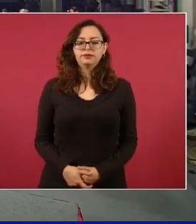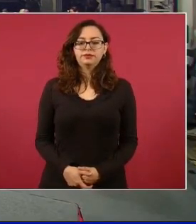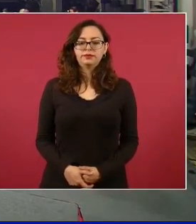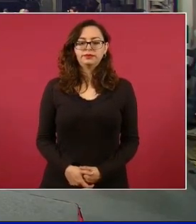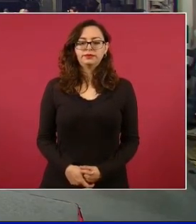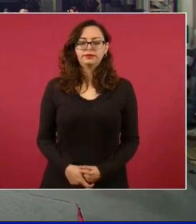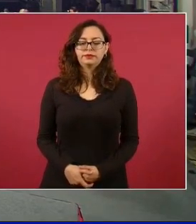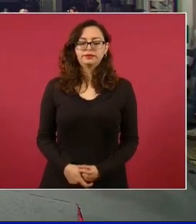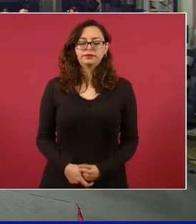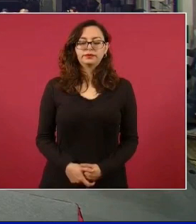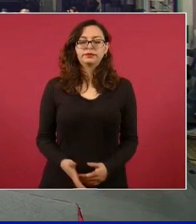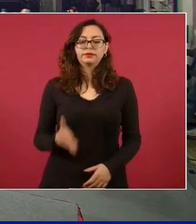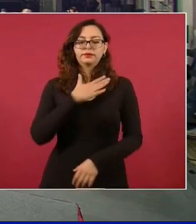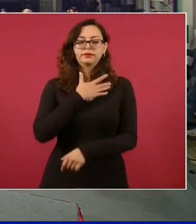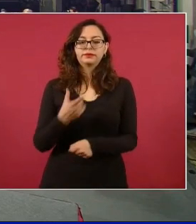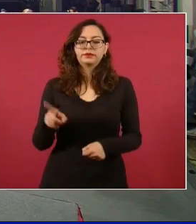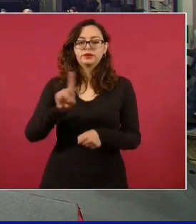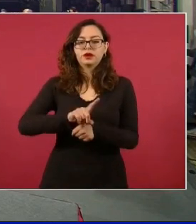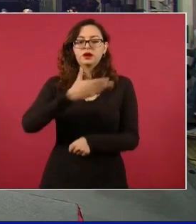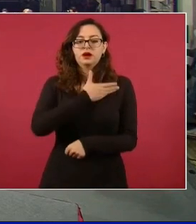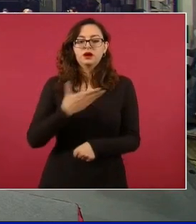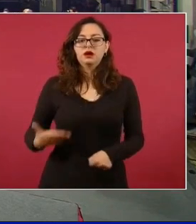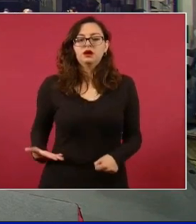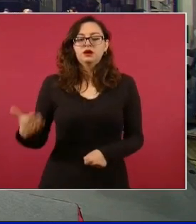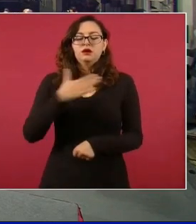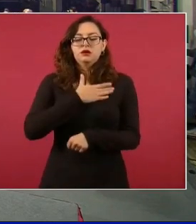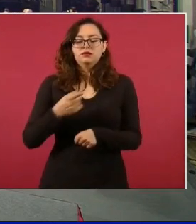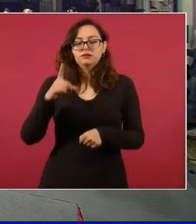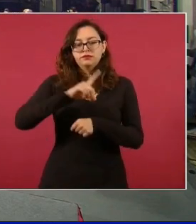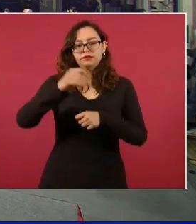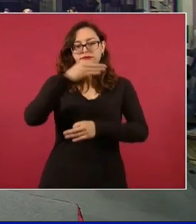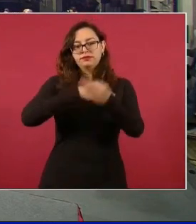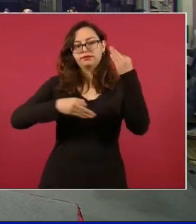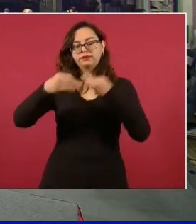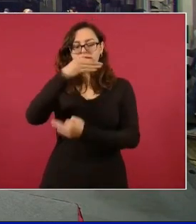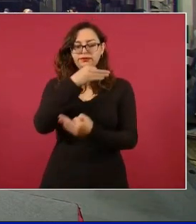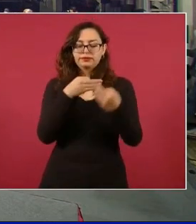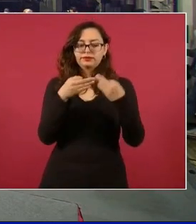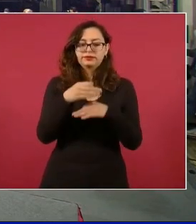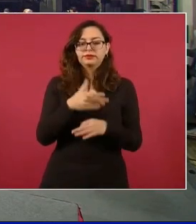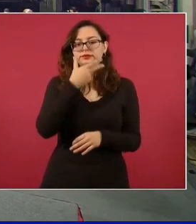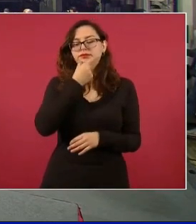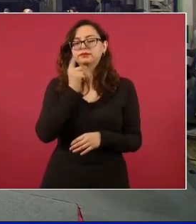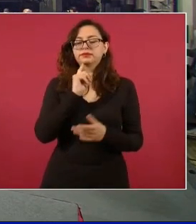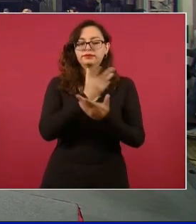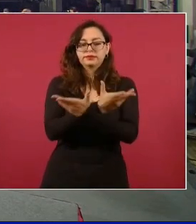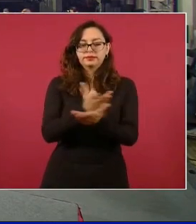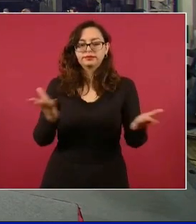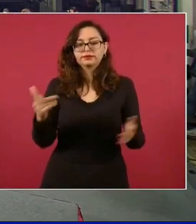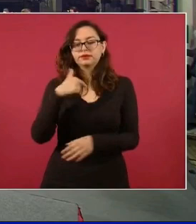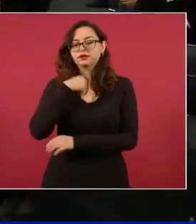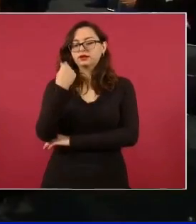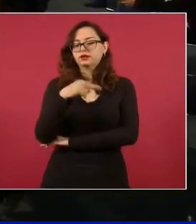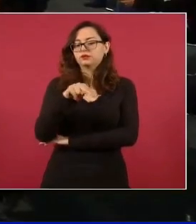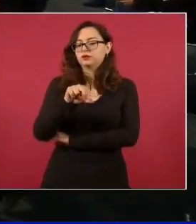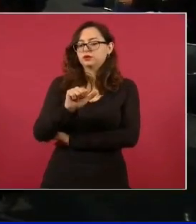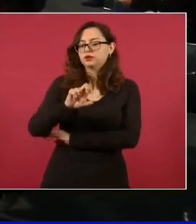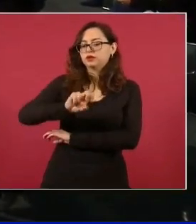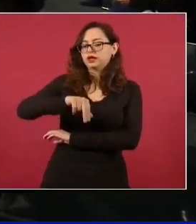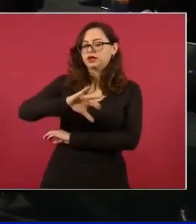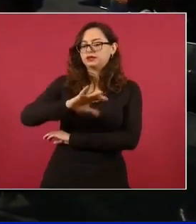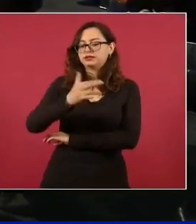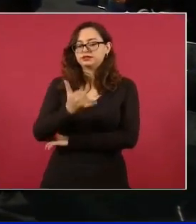Buenos días, presidente. Buenos días a todas y todos. Nancy Flores, de la revista Contralínea. Presidente, quisiera preguntarle sobre